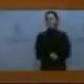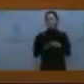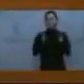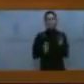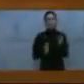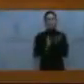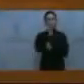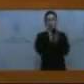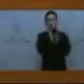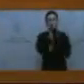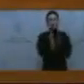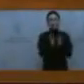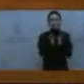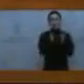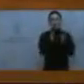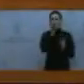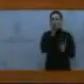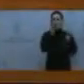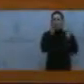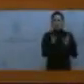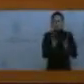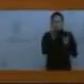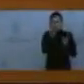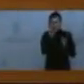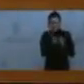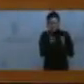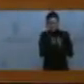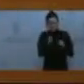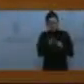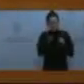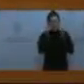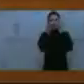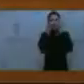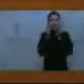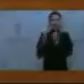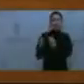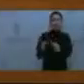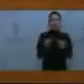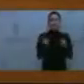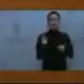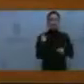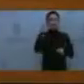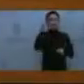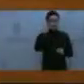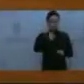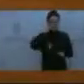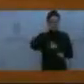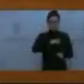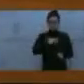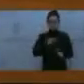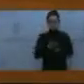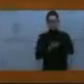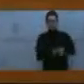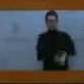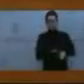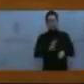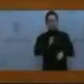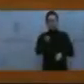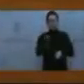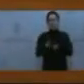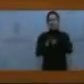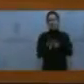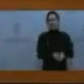No hay ni plan de inversiones serio y ambicioso para la limpieza y conservación de nuestros montes. Eso por una parte. Y por otra parte, la